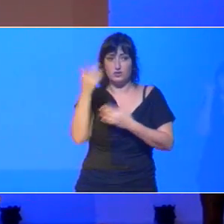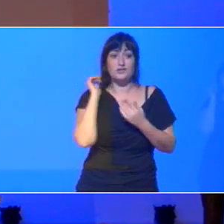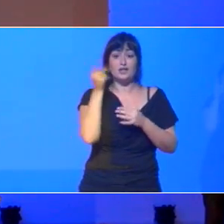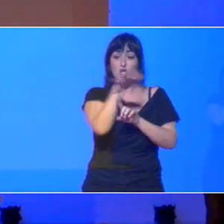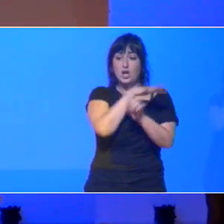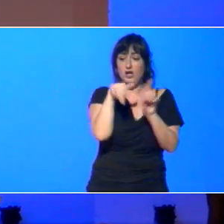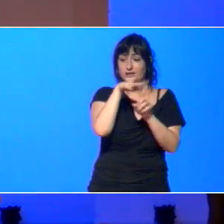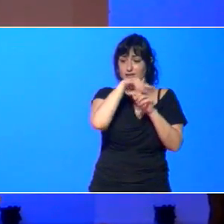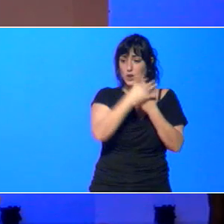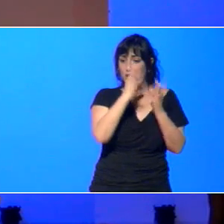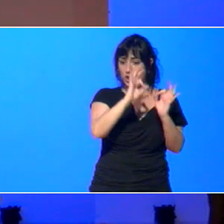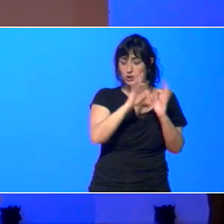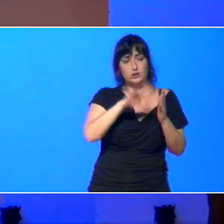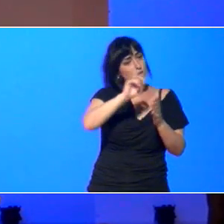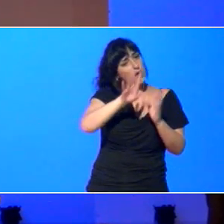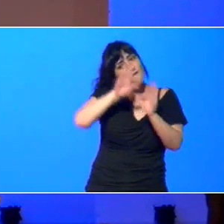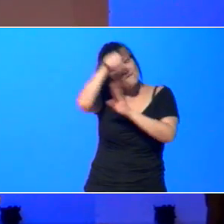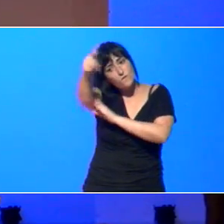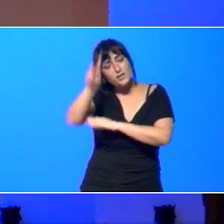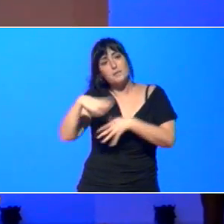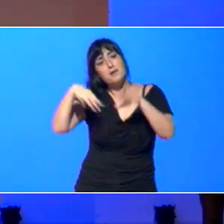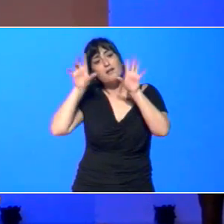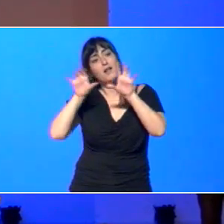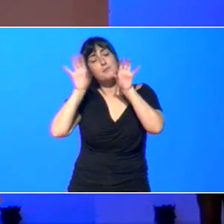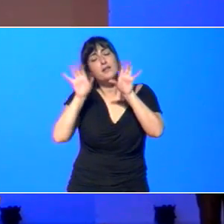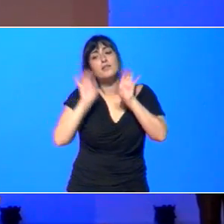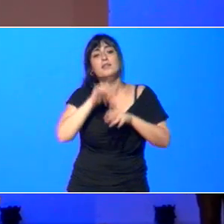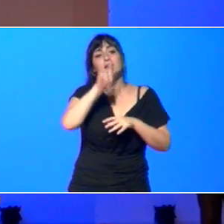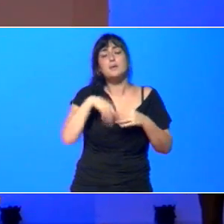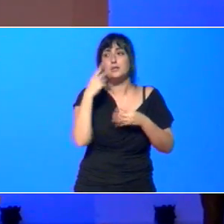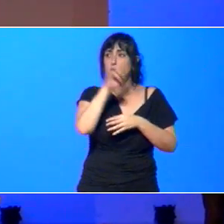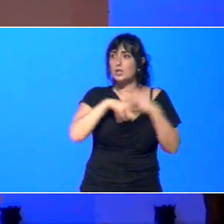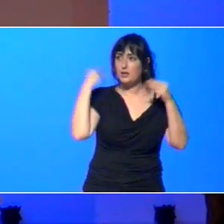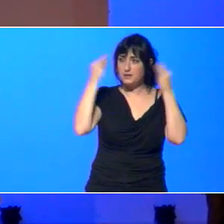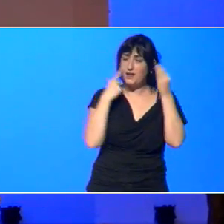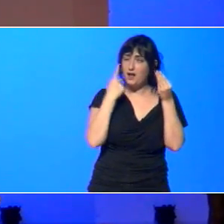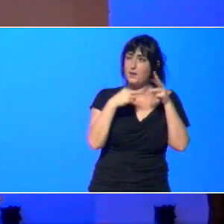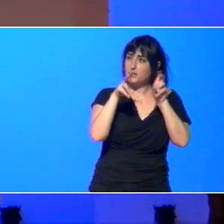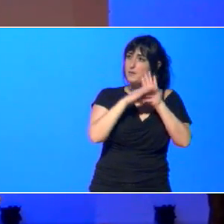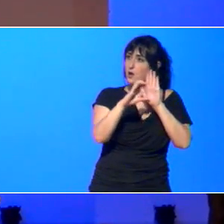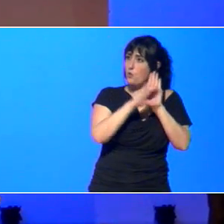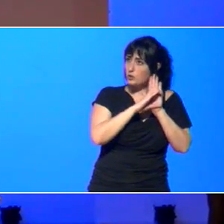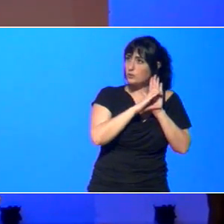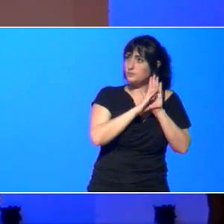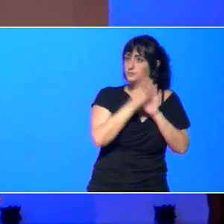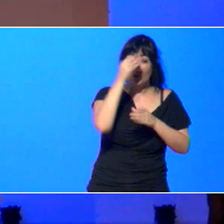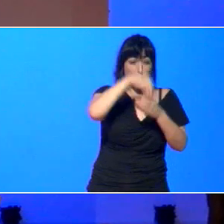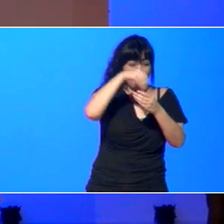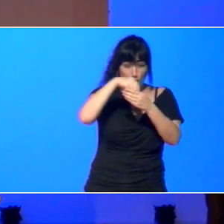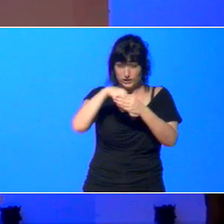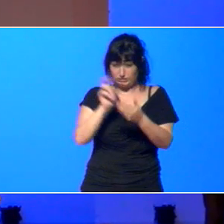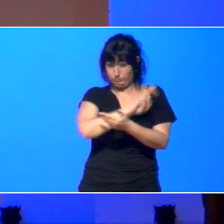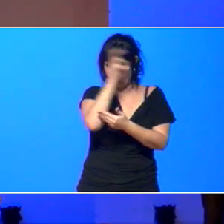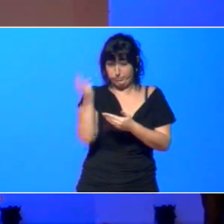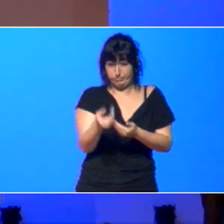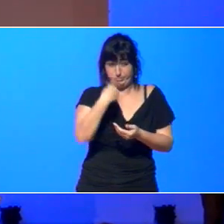muchas cosas que enseñarnos y donde se puede aprender, la importancia de repensar el currículum, la cantidad de contenidos que tienen nuestros